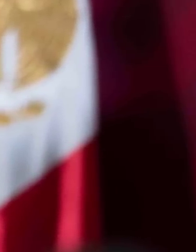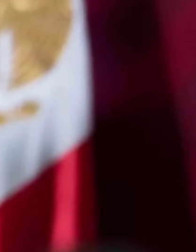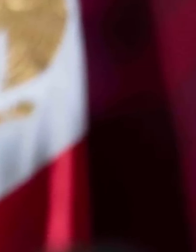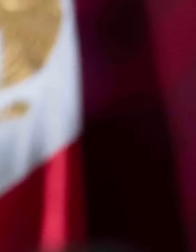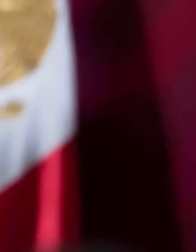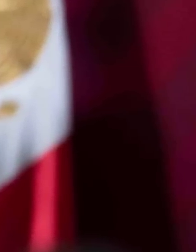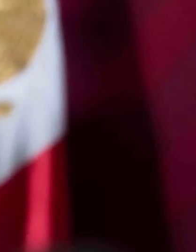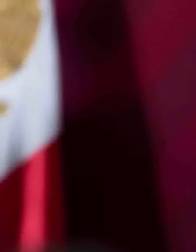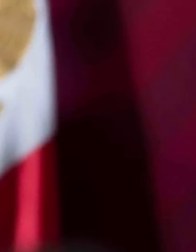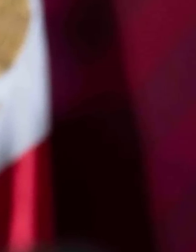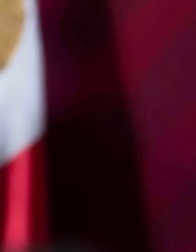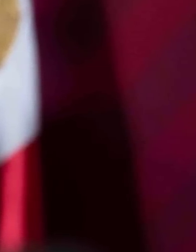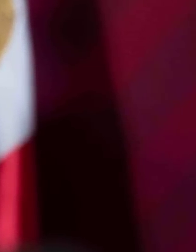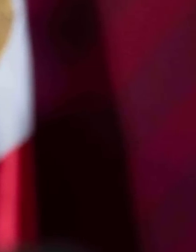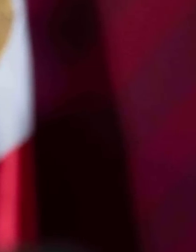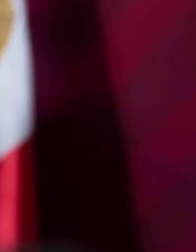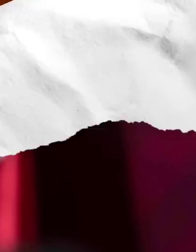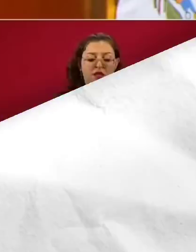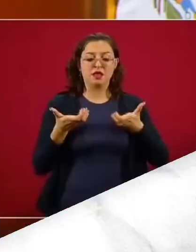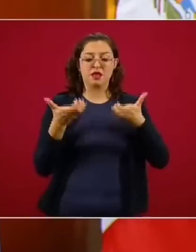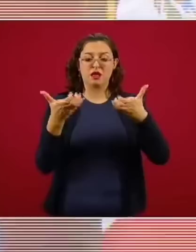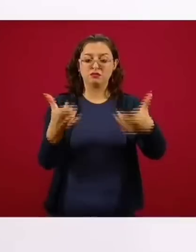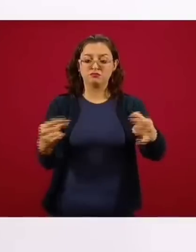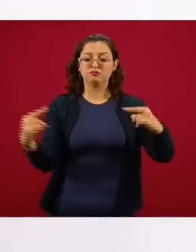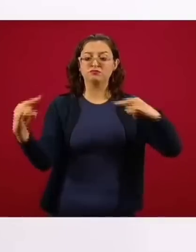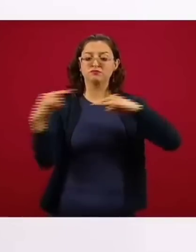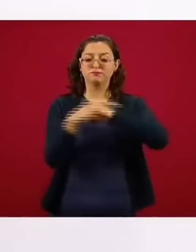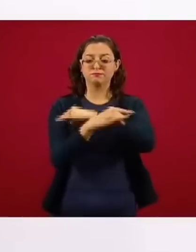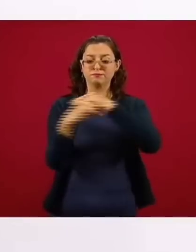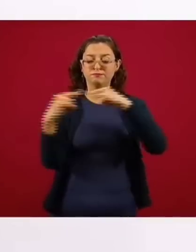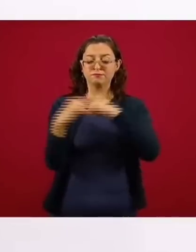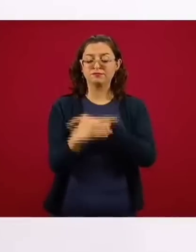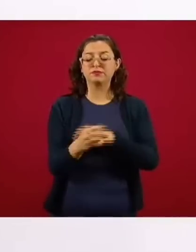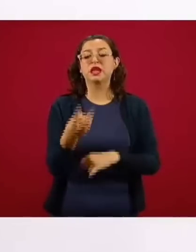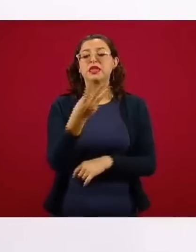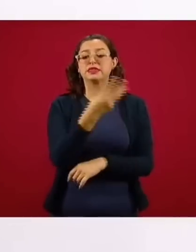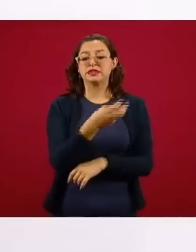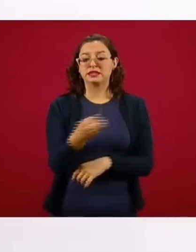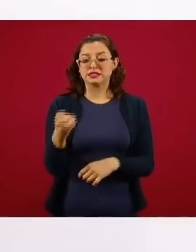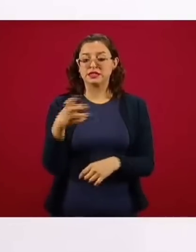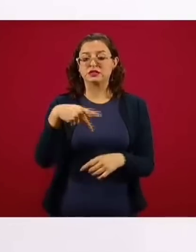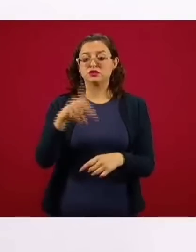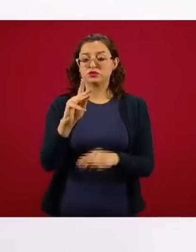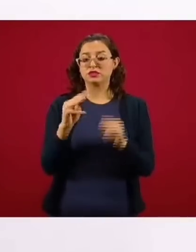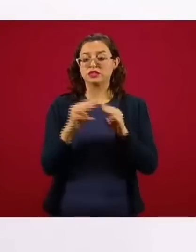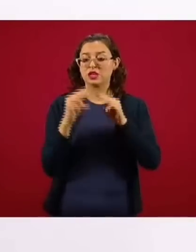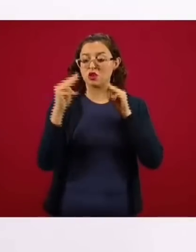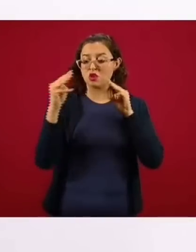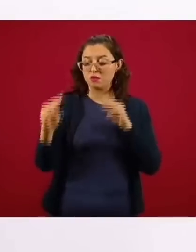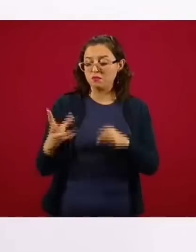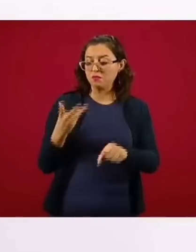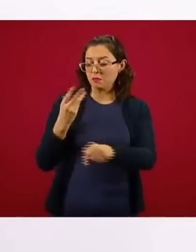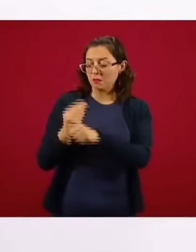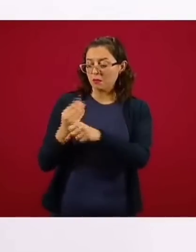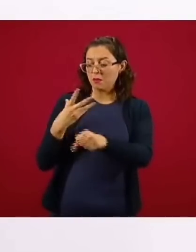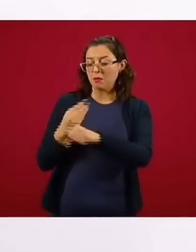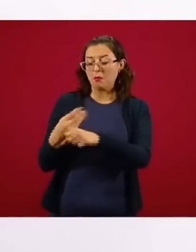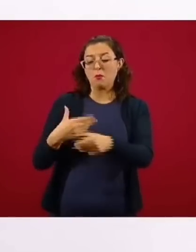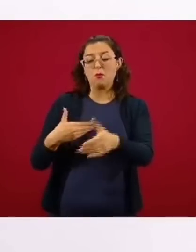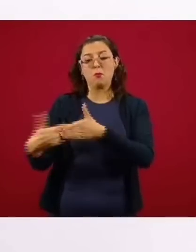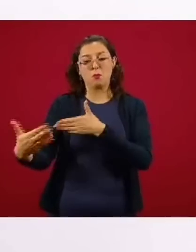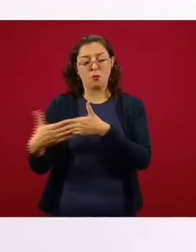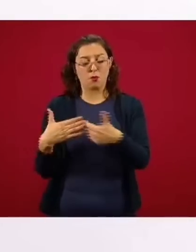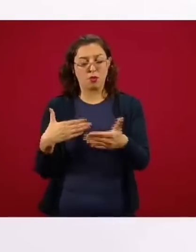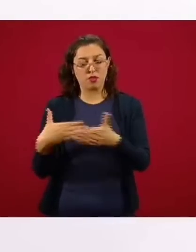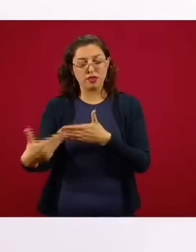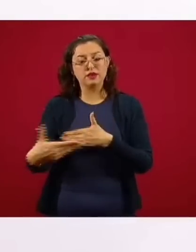es 100% real. Orgullosamente, México es el primer país en enviar ayuda internacional a Cuba, y eso no es